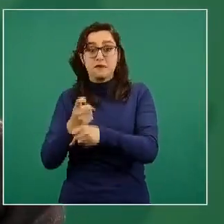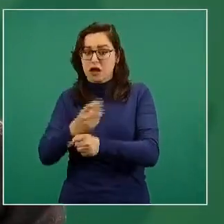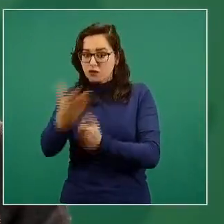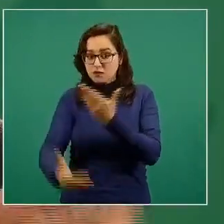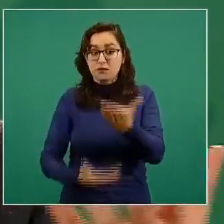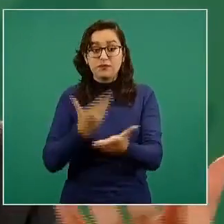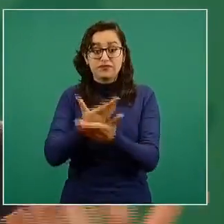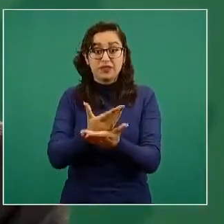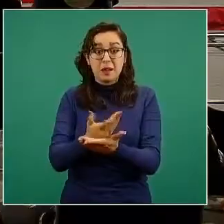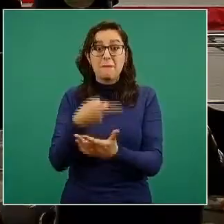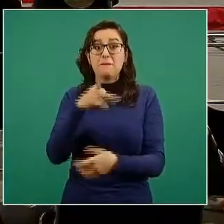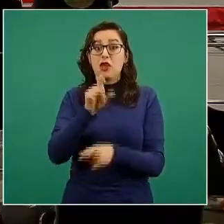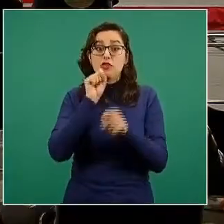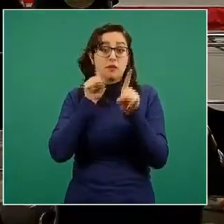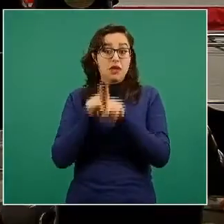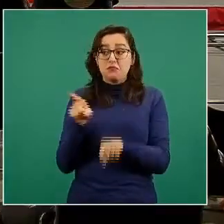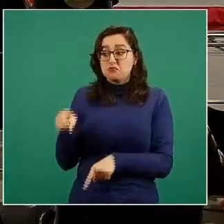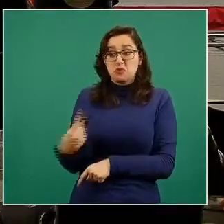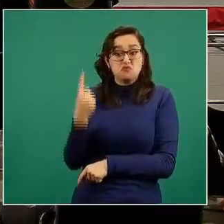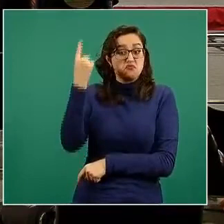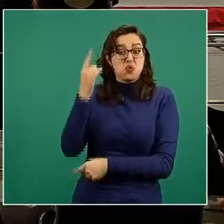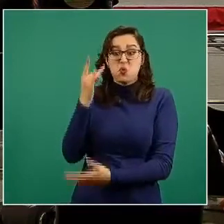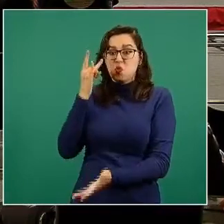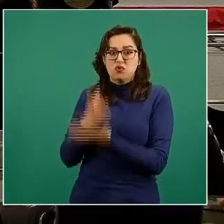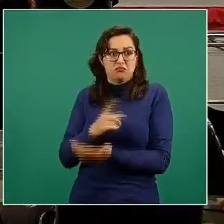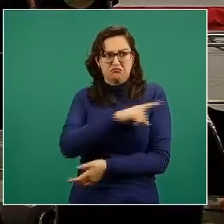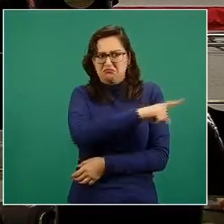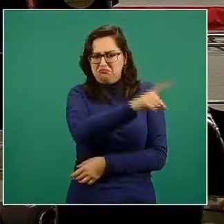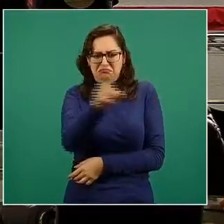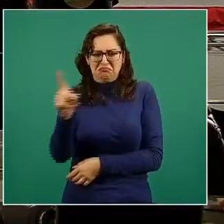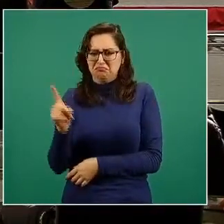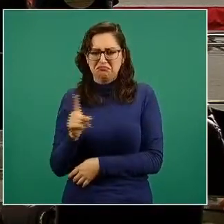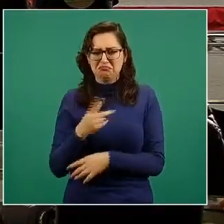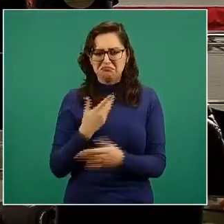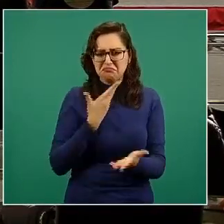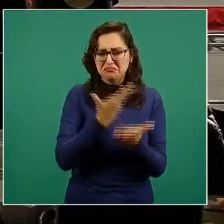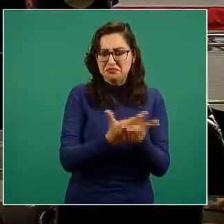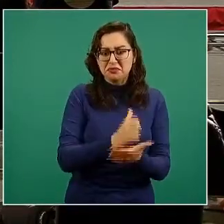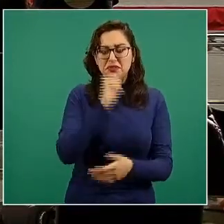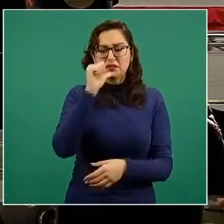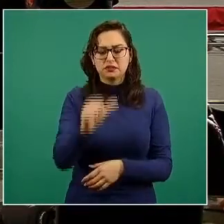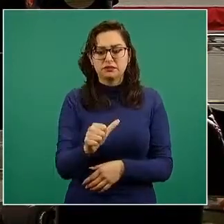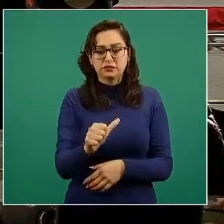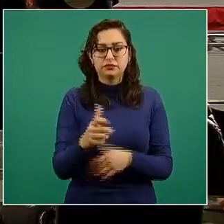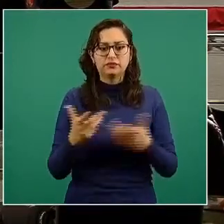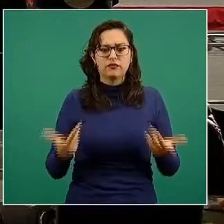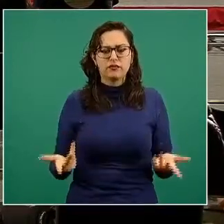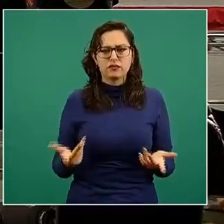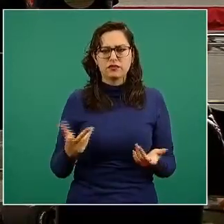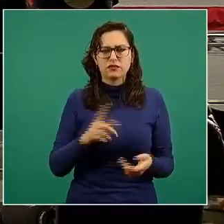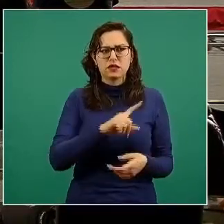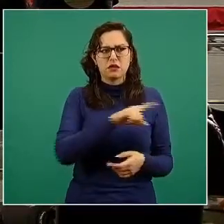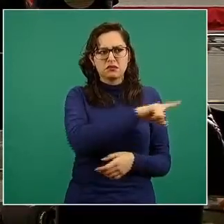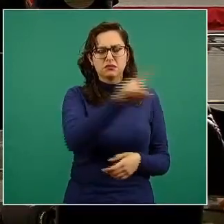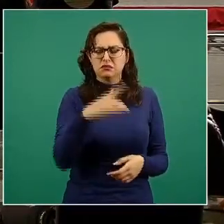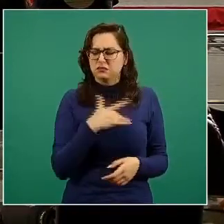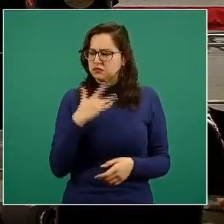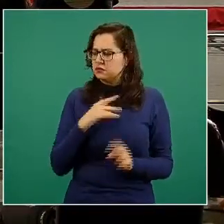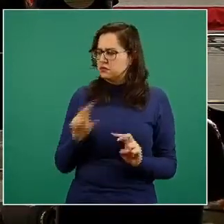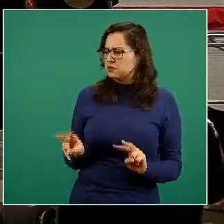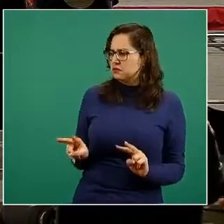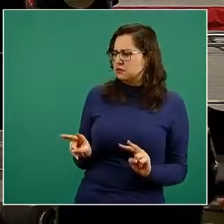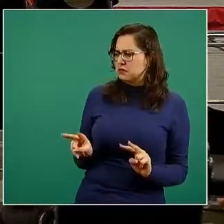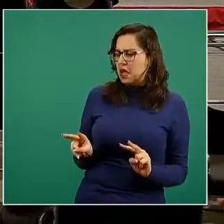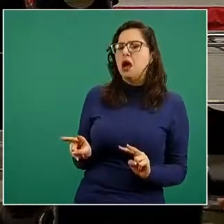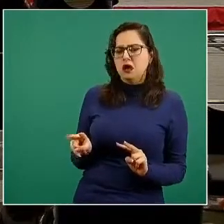un mecanismo solidario para que no haya acaparamiento. Desde luego otros gobernantes se pronunciaron también con